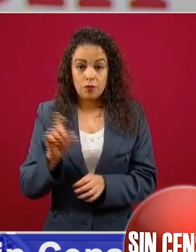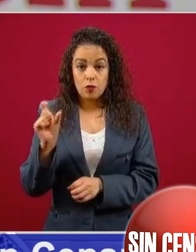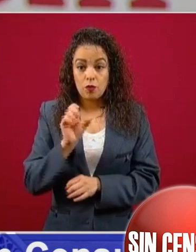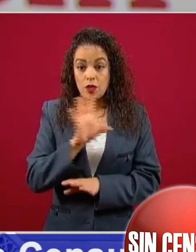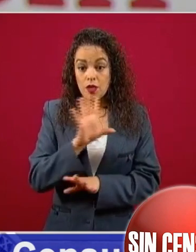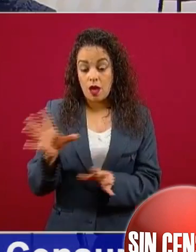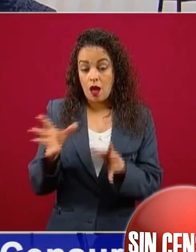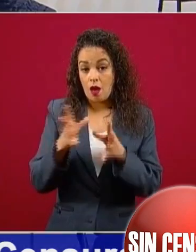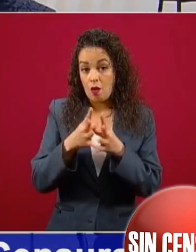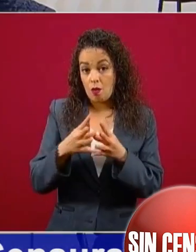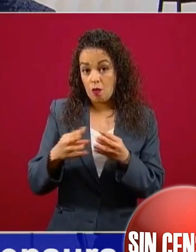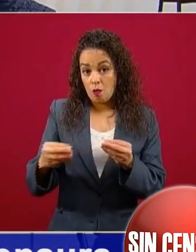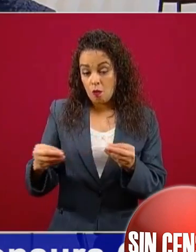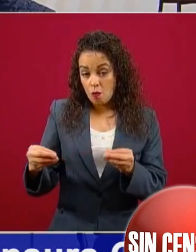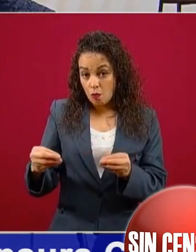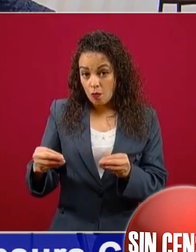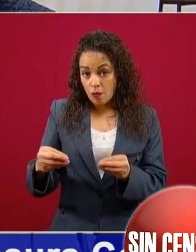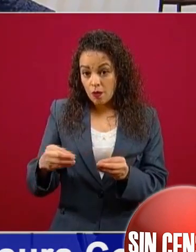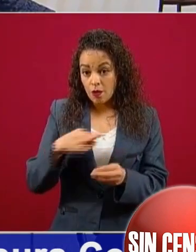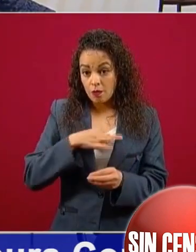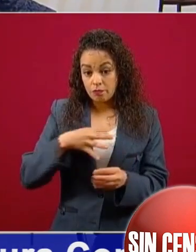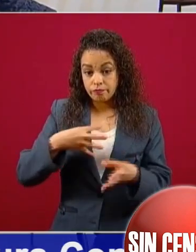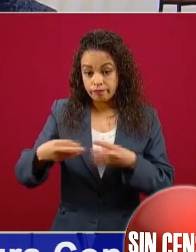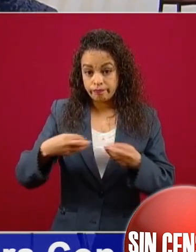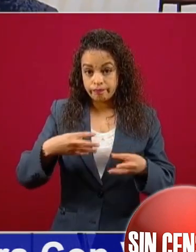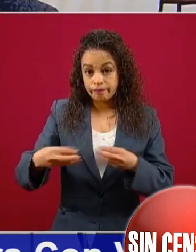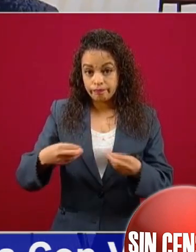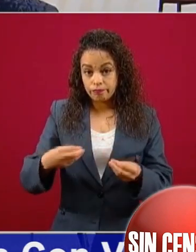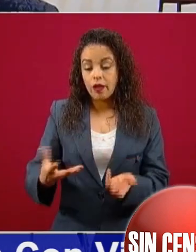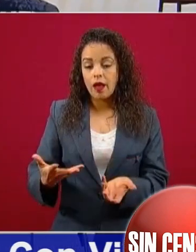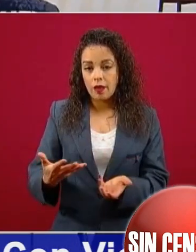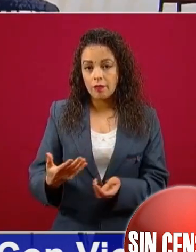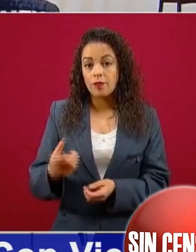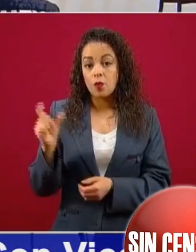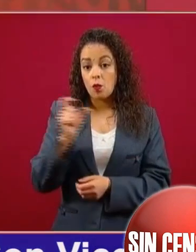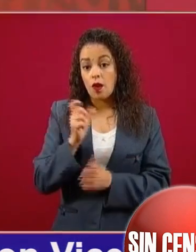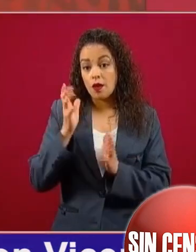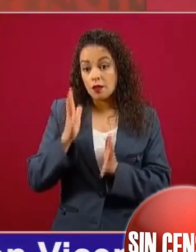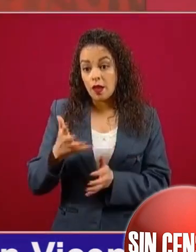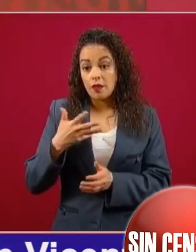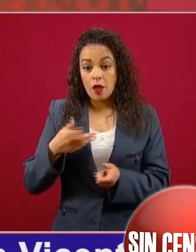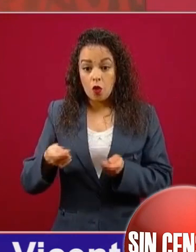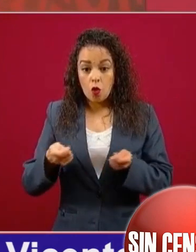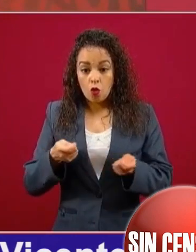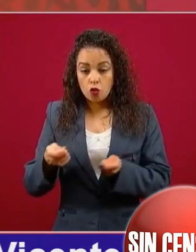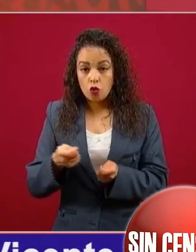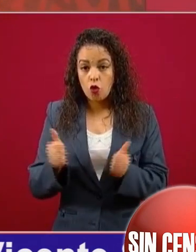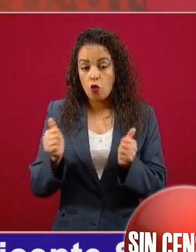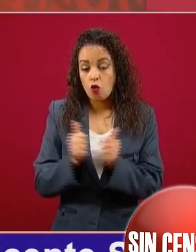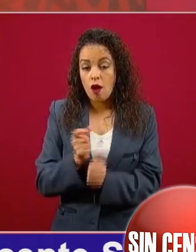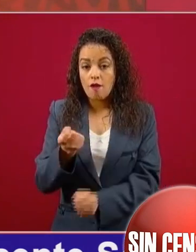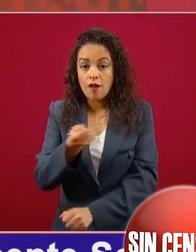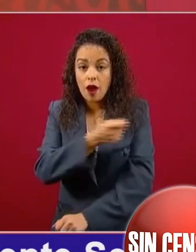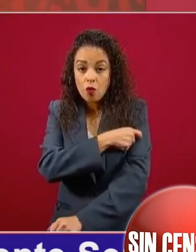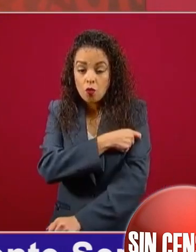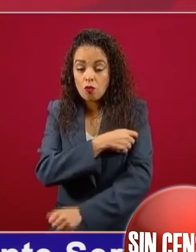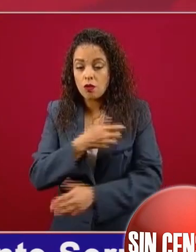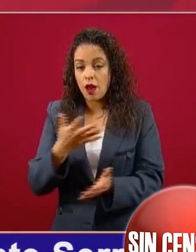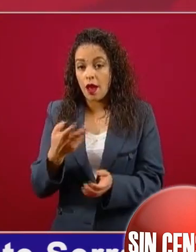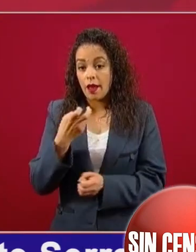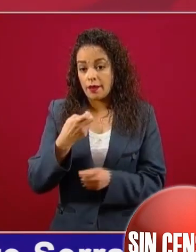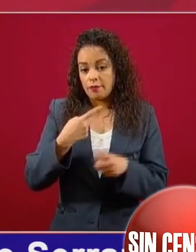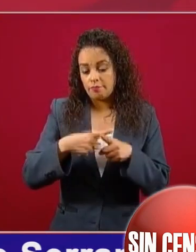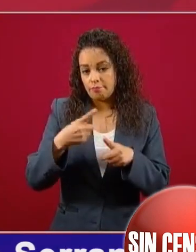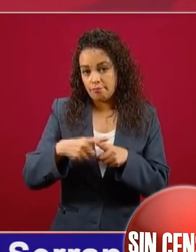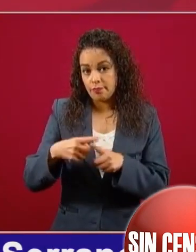epidemia. Se tiene ya el control sobre ella a través de vacuna, y de cualquier forma pues las enfermedades van a seguir.